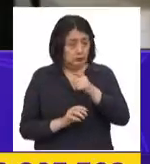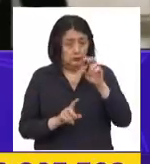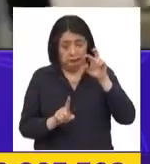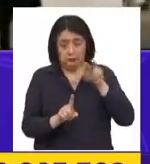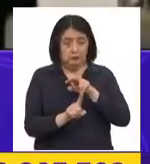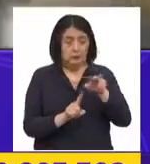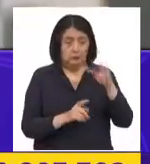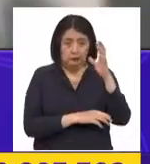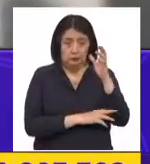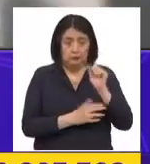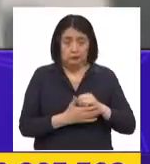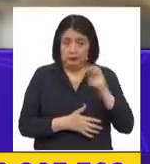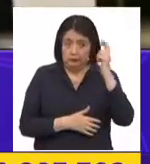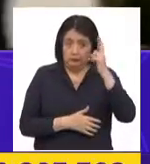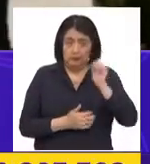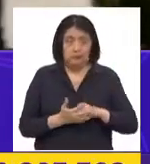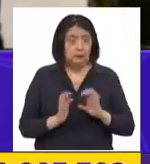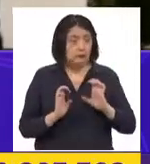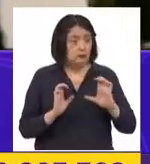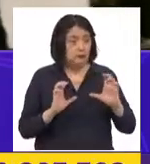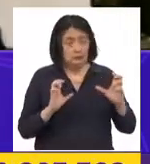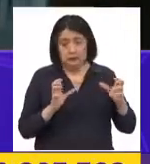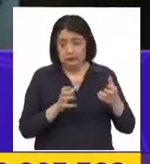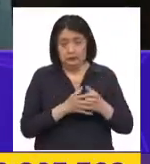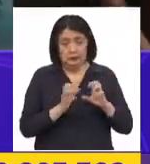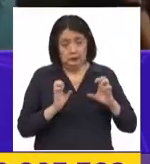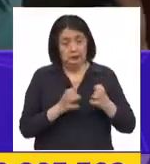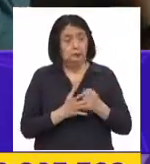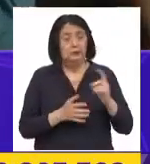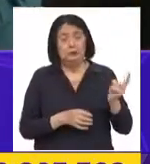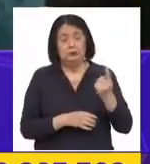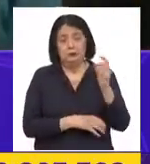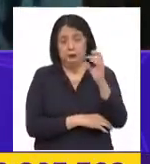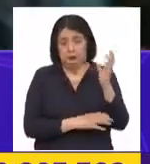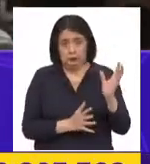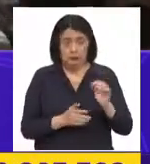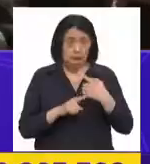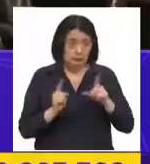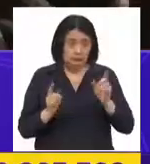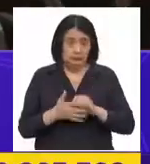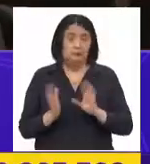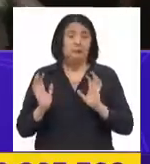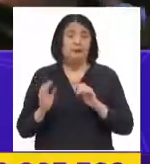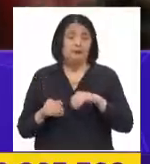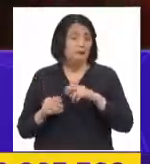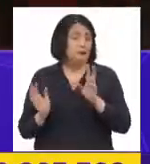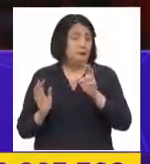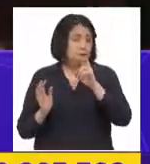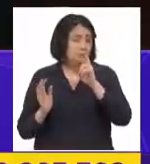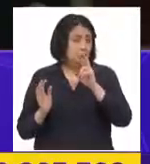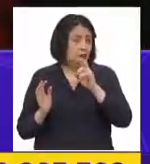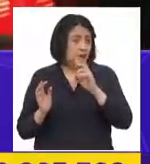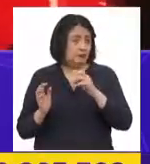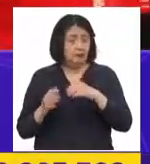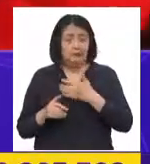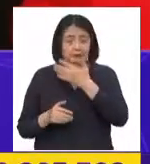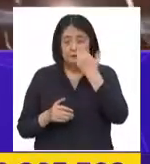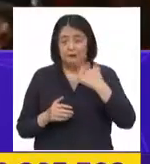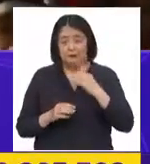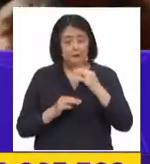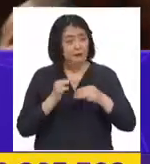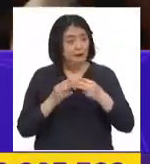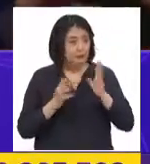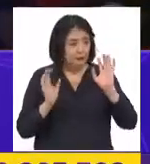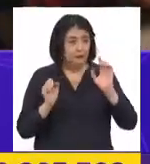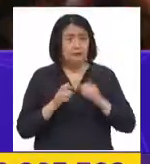notando en Colombia. Por eso es que la cancha está toda para los hinchas colombianos, pero nuestra hinchada es la mejor del mundo, así que espero que